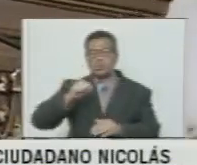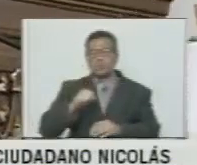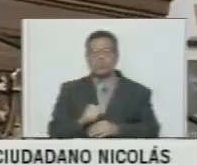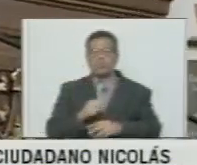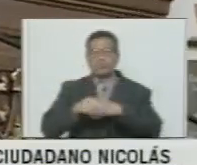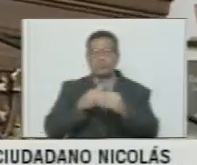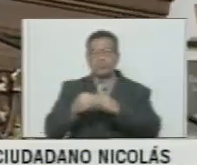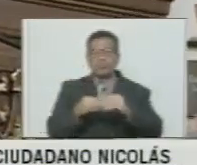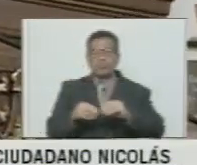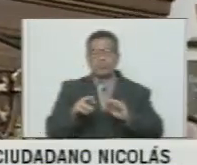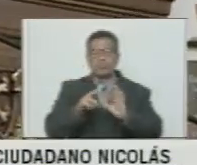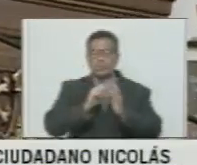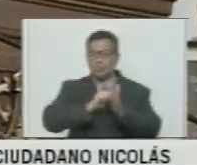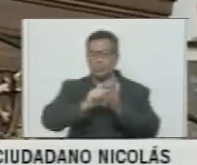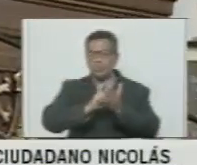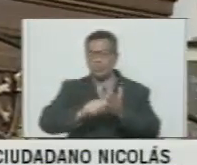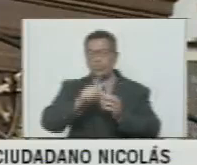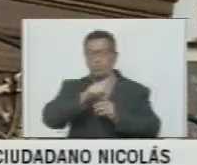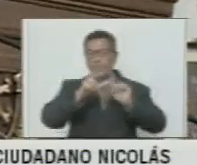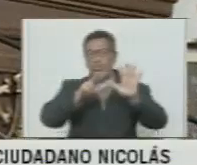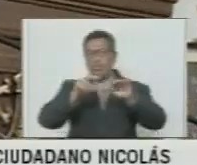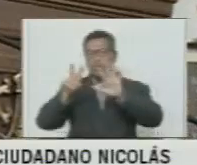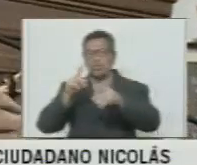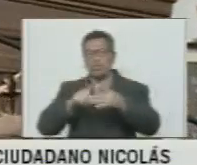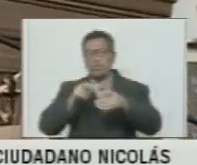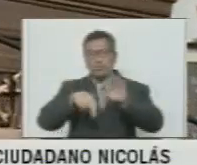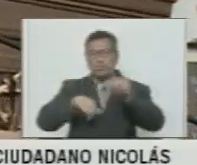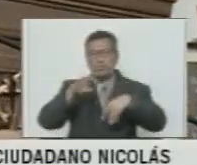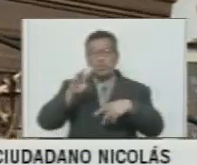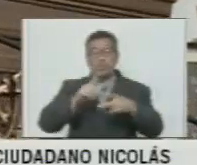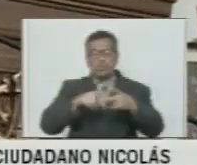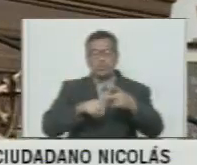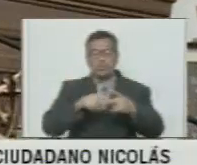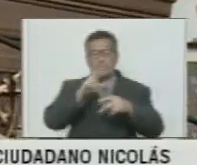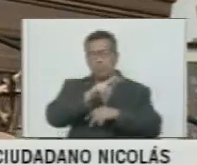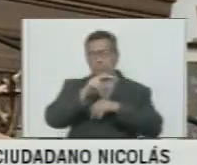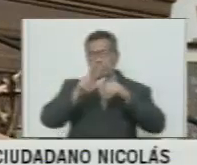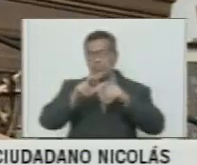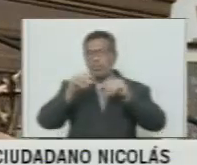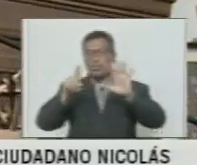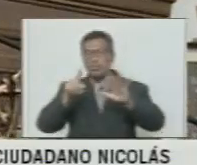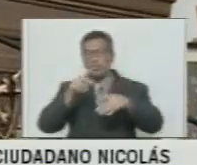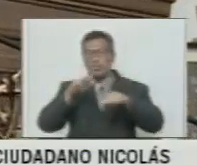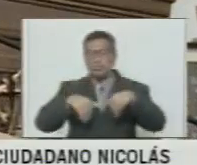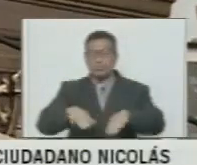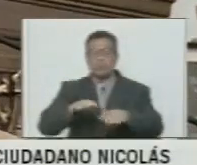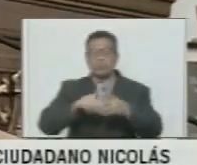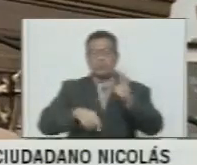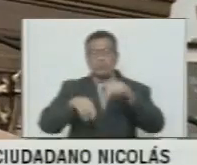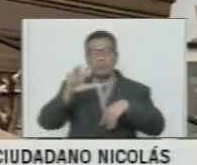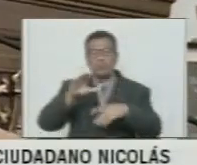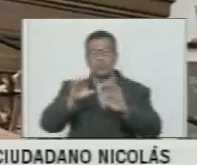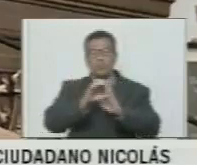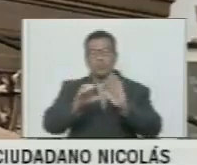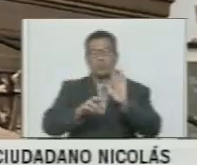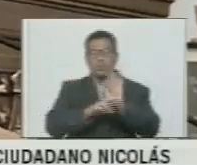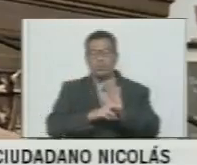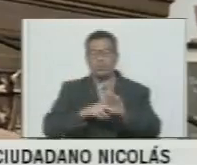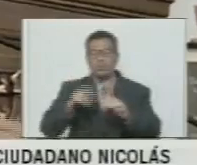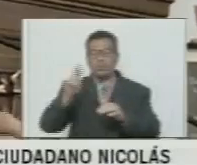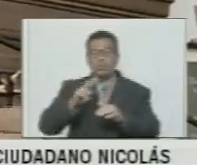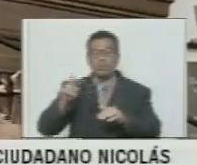Popular, de conformidad con lo previsto en los artículos 187, numeral 14 y 236, numeral 15 de la Constitución